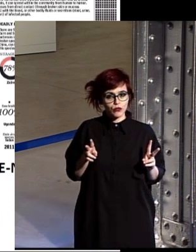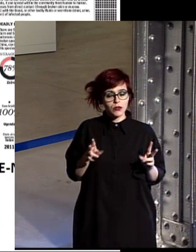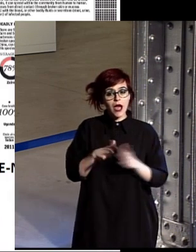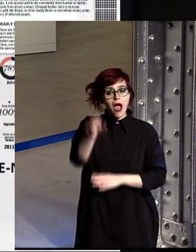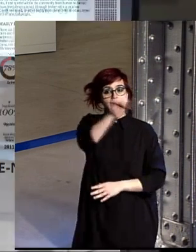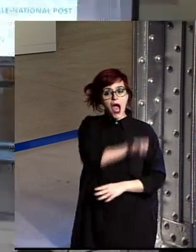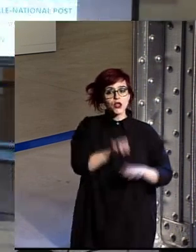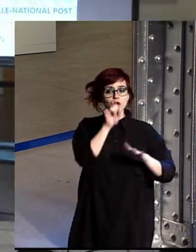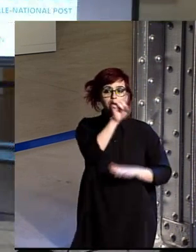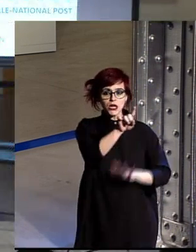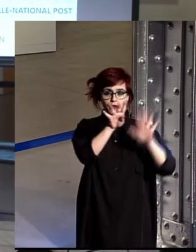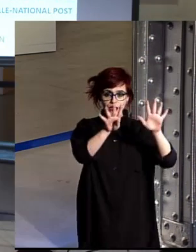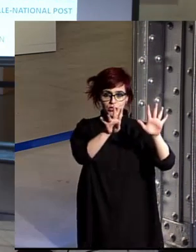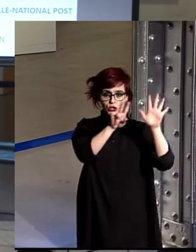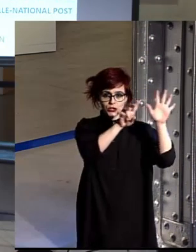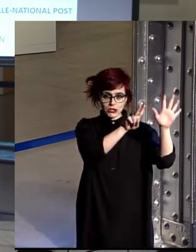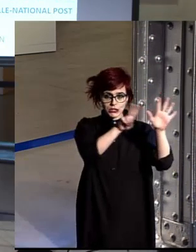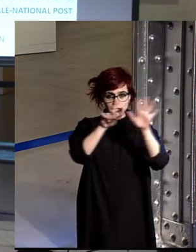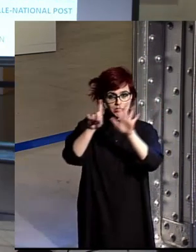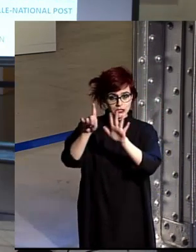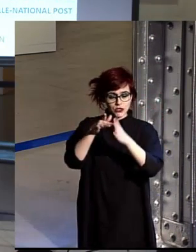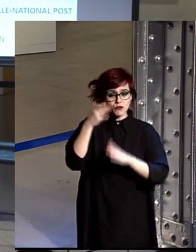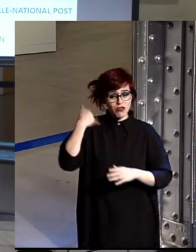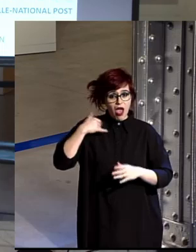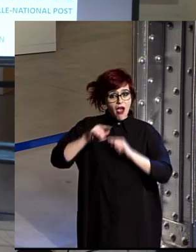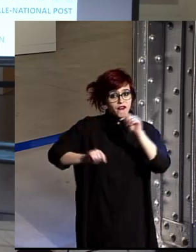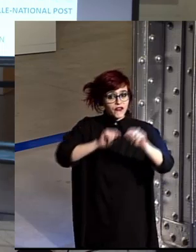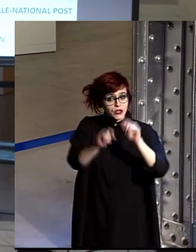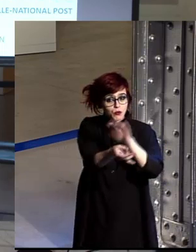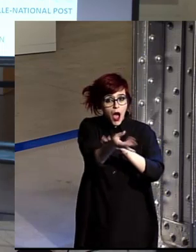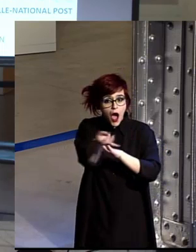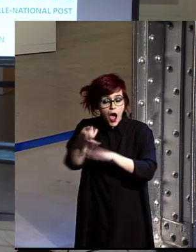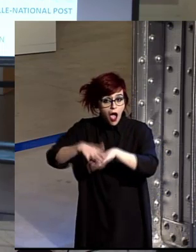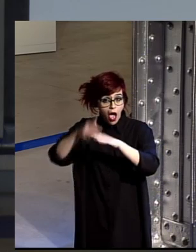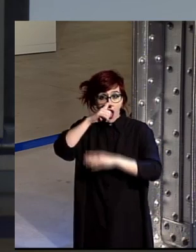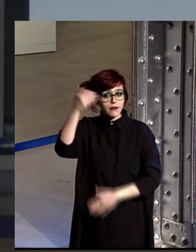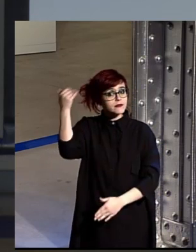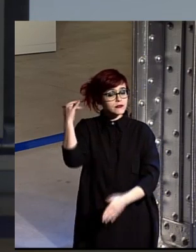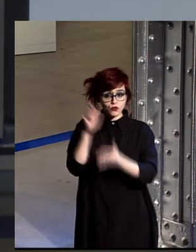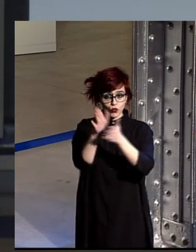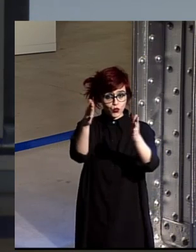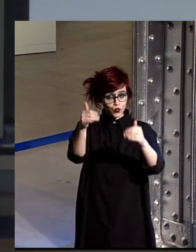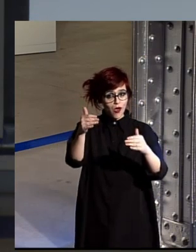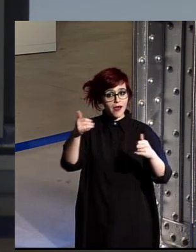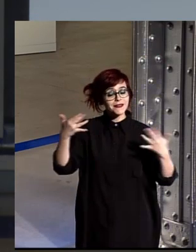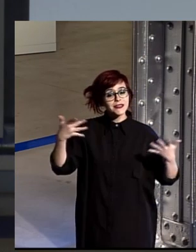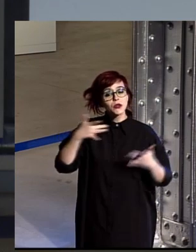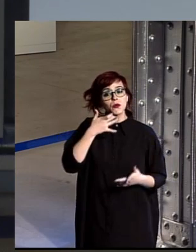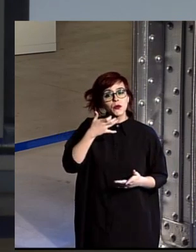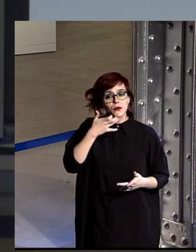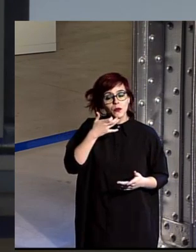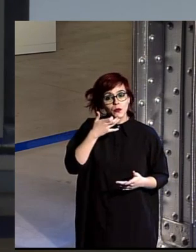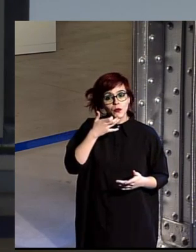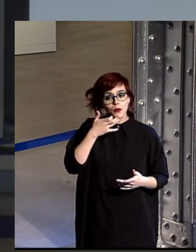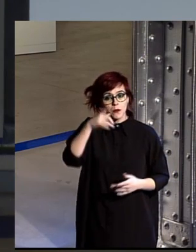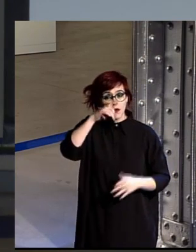el 76. Estamos empezando a vivir cada vez más con virus emergentes que no existían antes. Y sobre todo, cuando